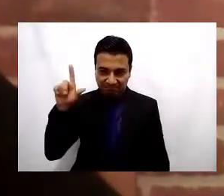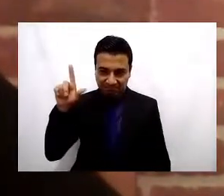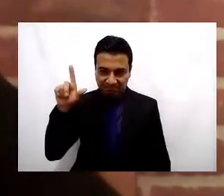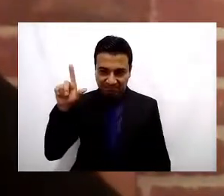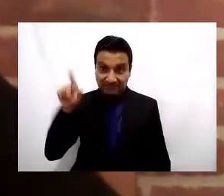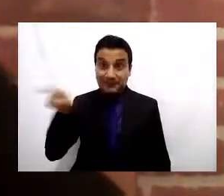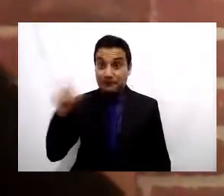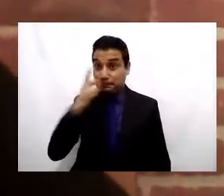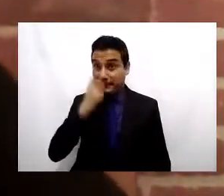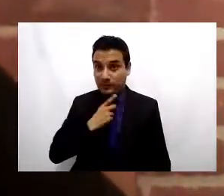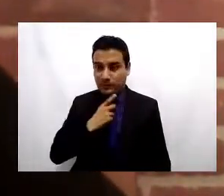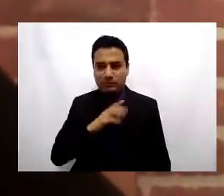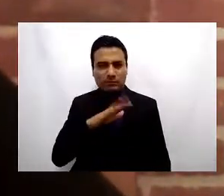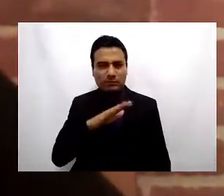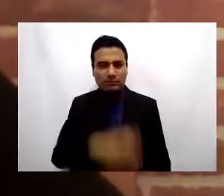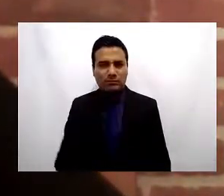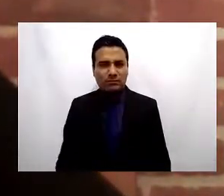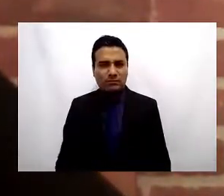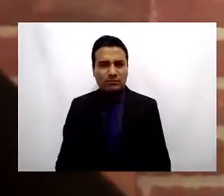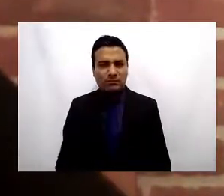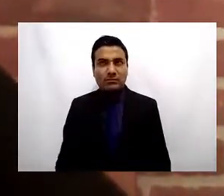que me dijo, ¿y por qué no?